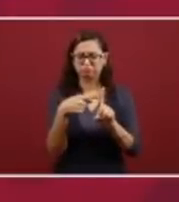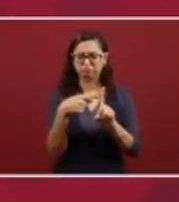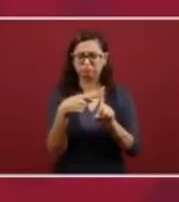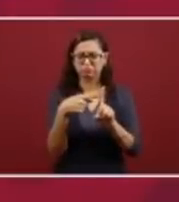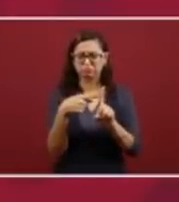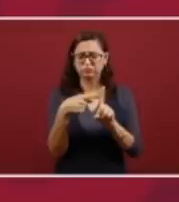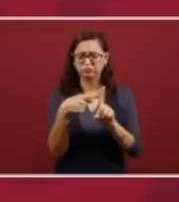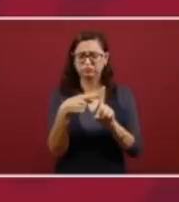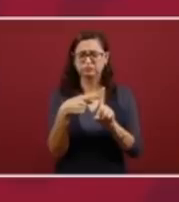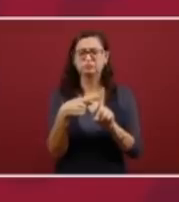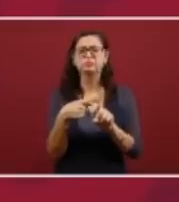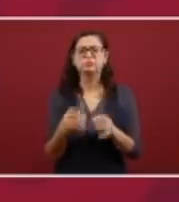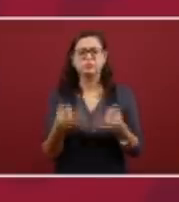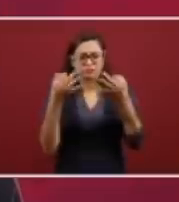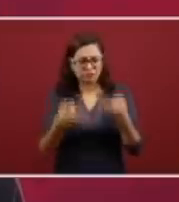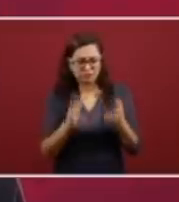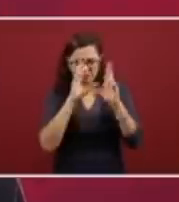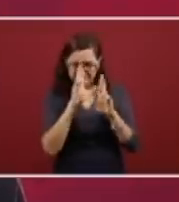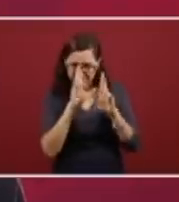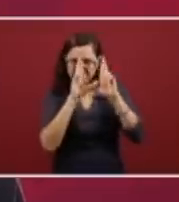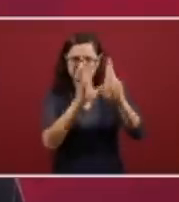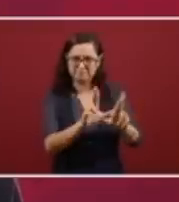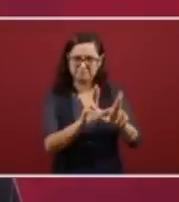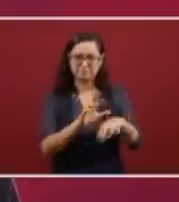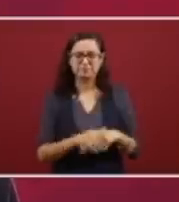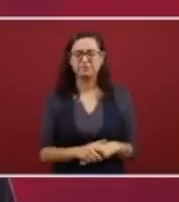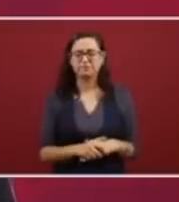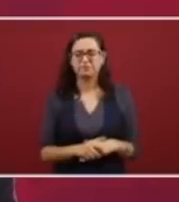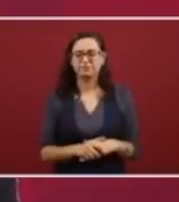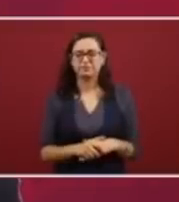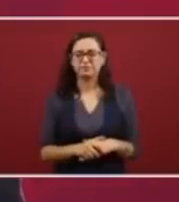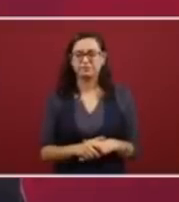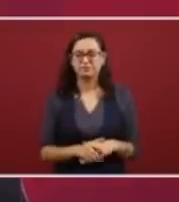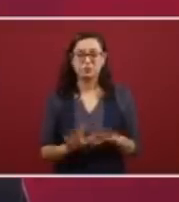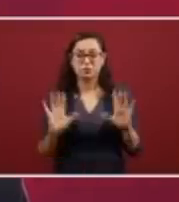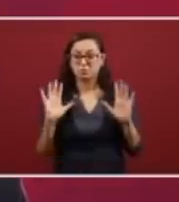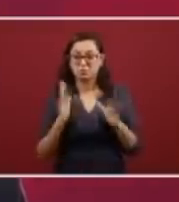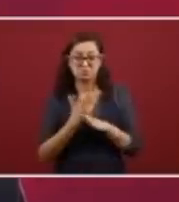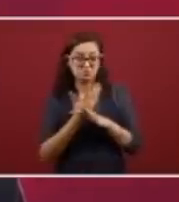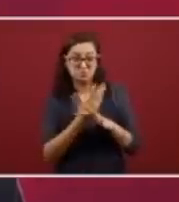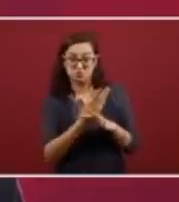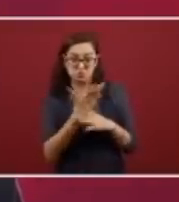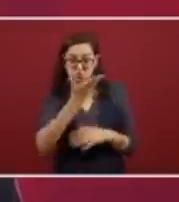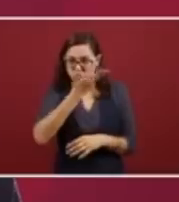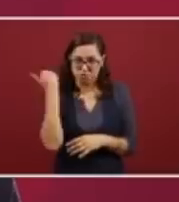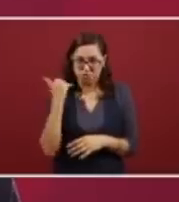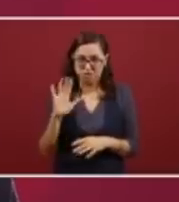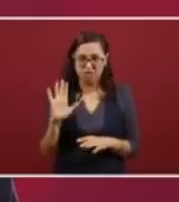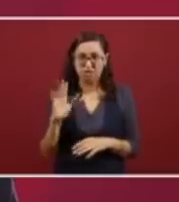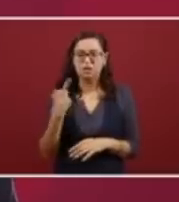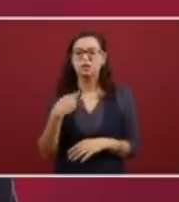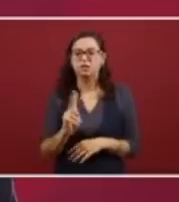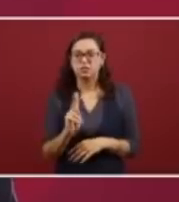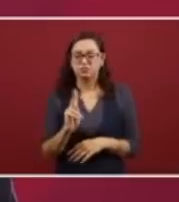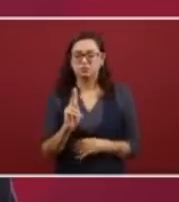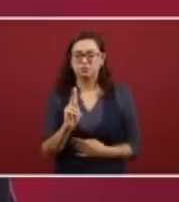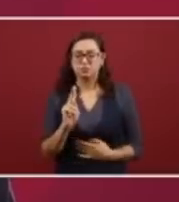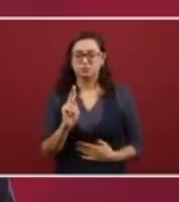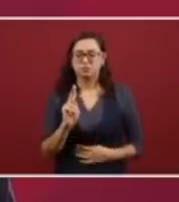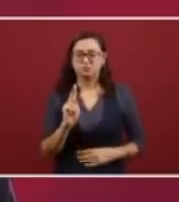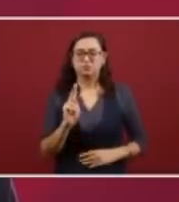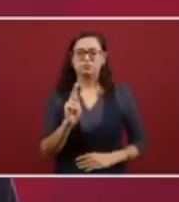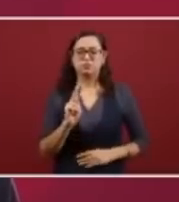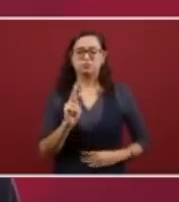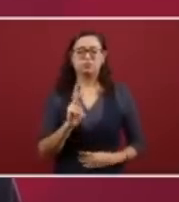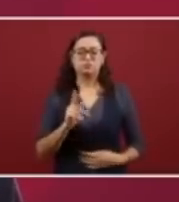que merece respeto no sé que haya dicho pero si es